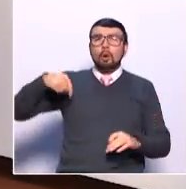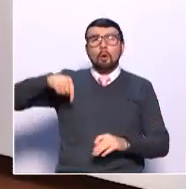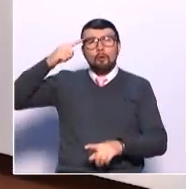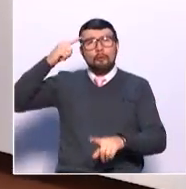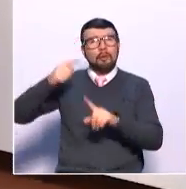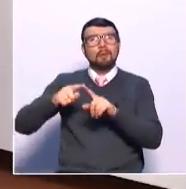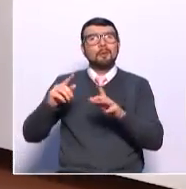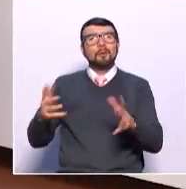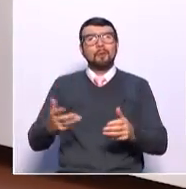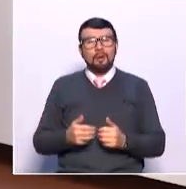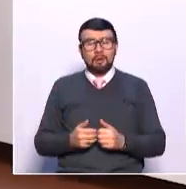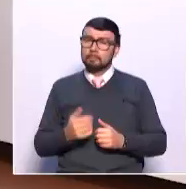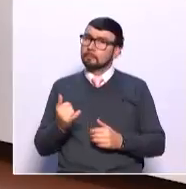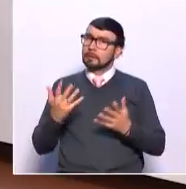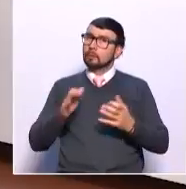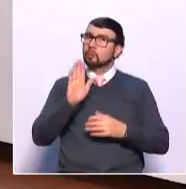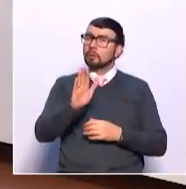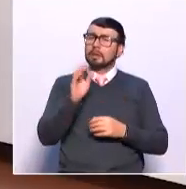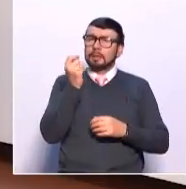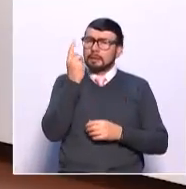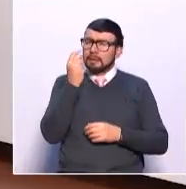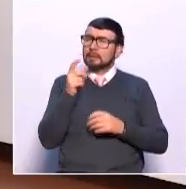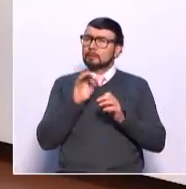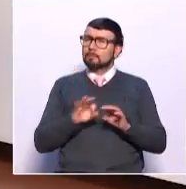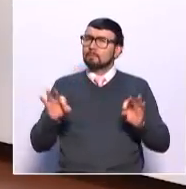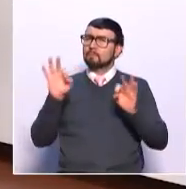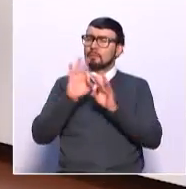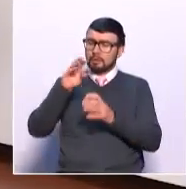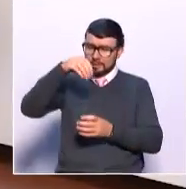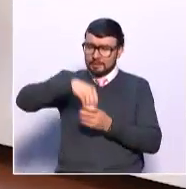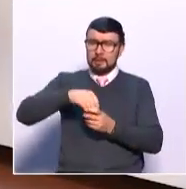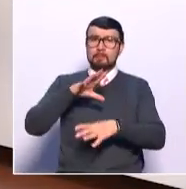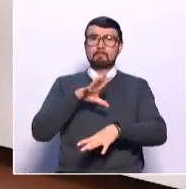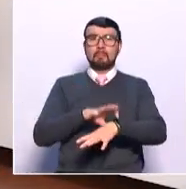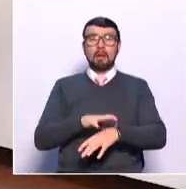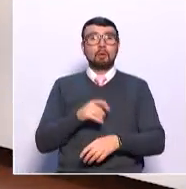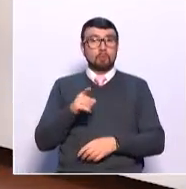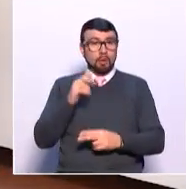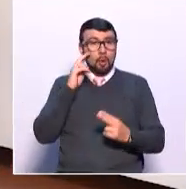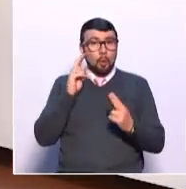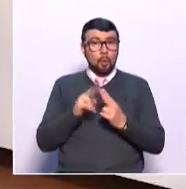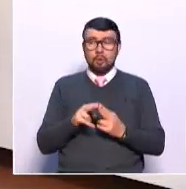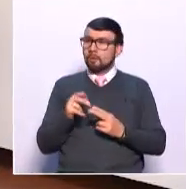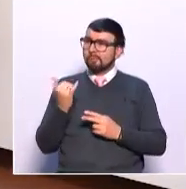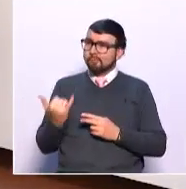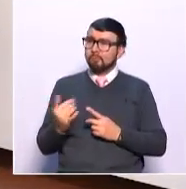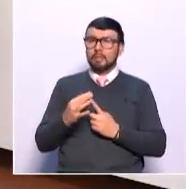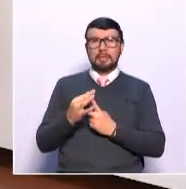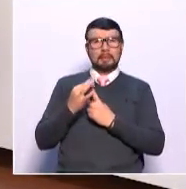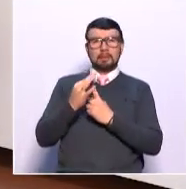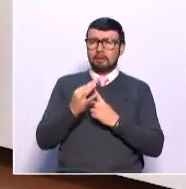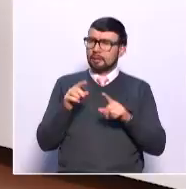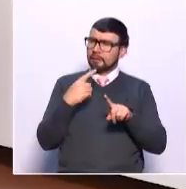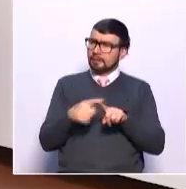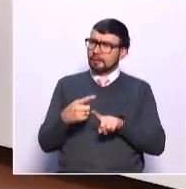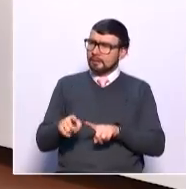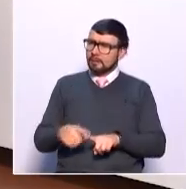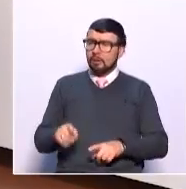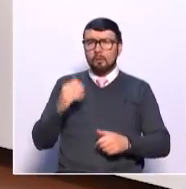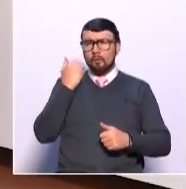que entiendan la importancia de la consulta médica conozcan de muchas especialidades y patologías y